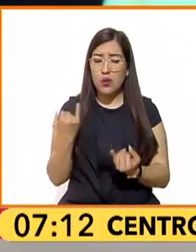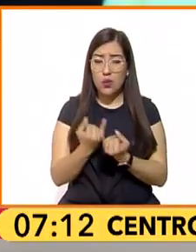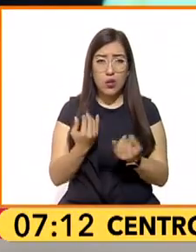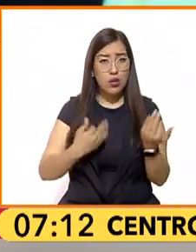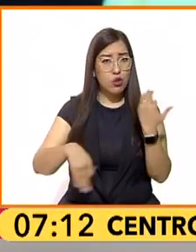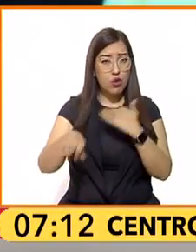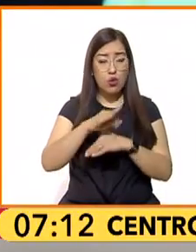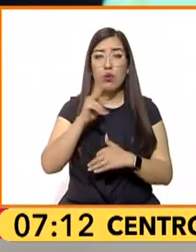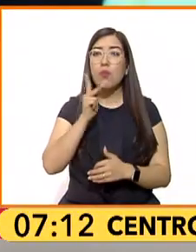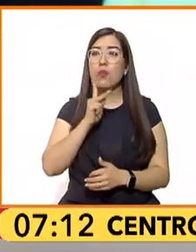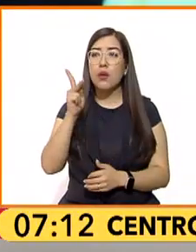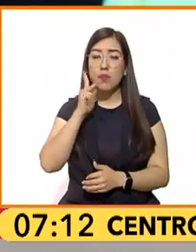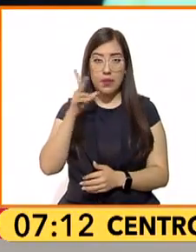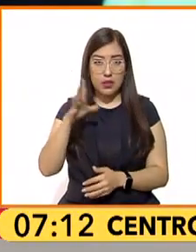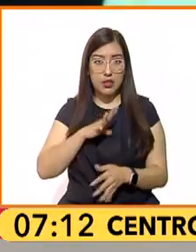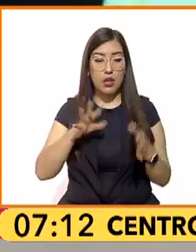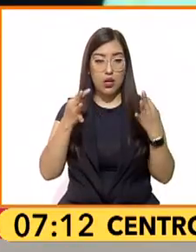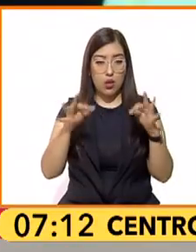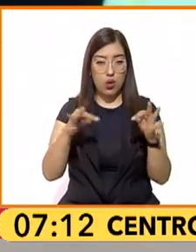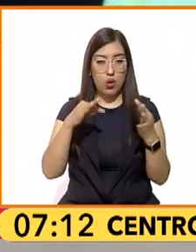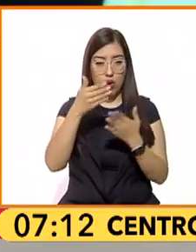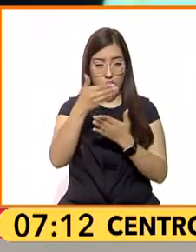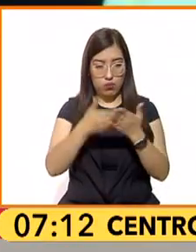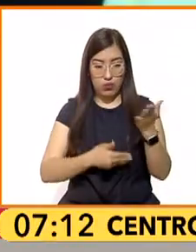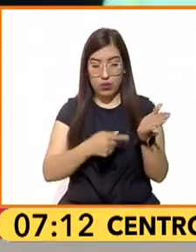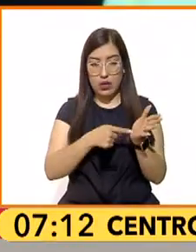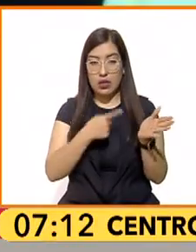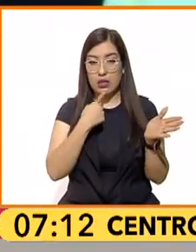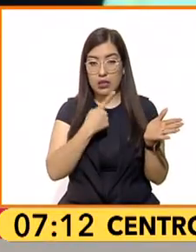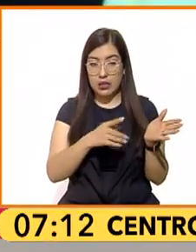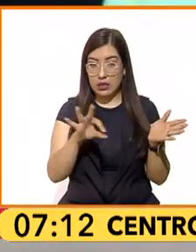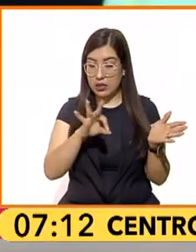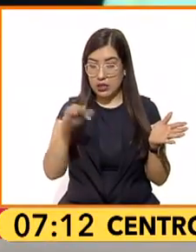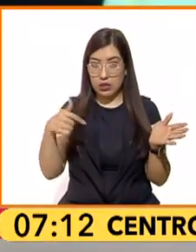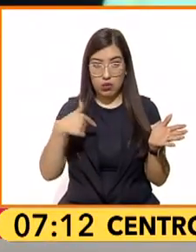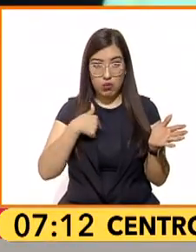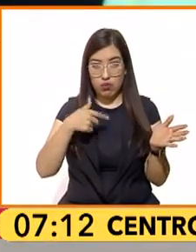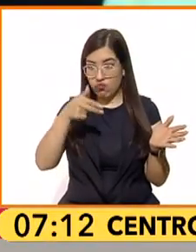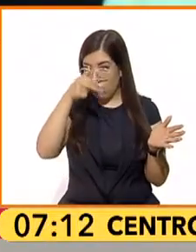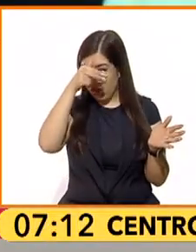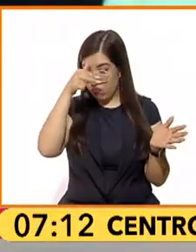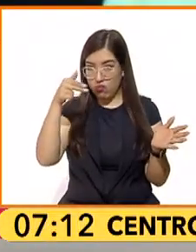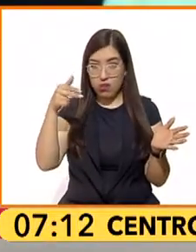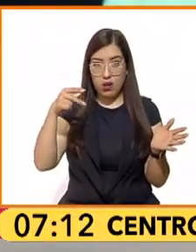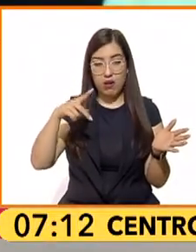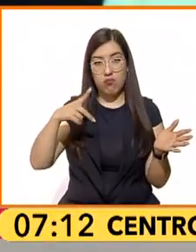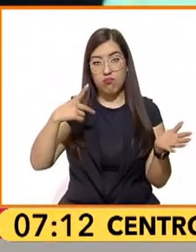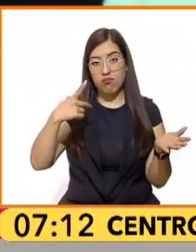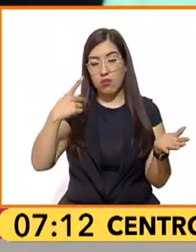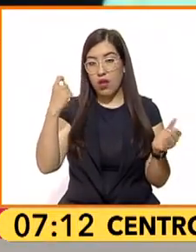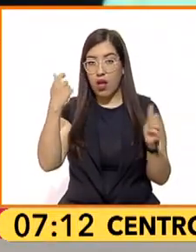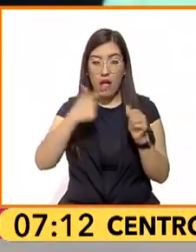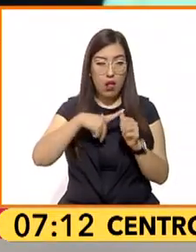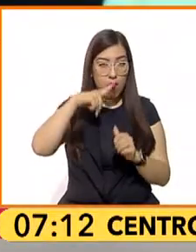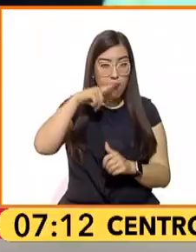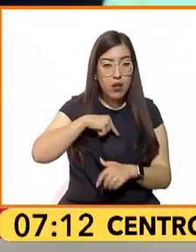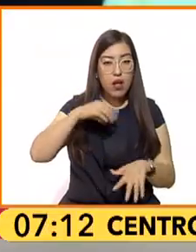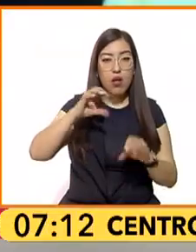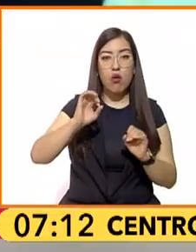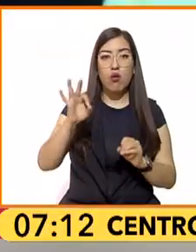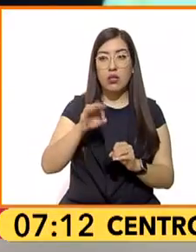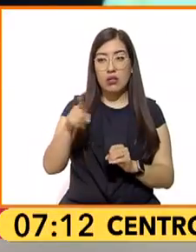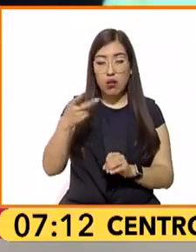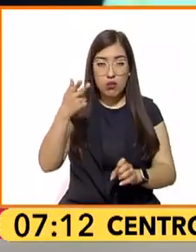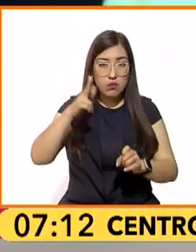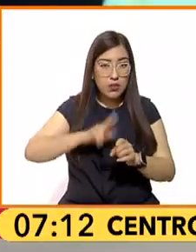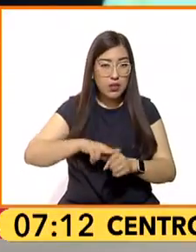un documento en donde plantean que si ya no tienen capacidad intelectual o están en una agonía larga o tienen impedimentos